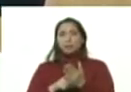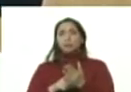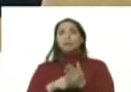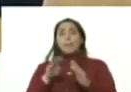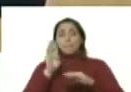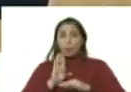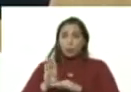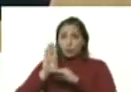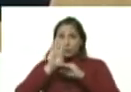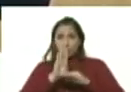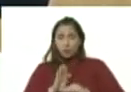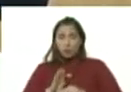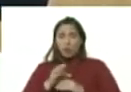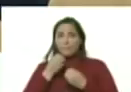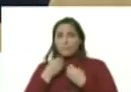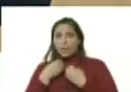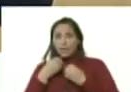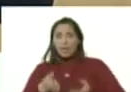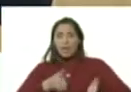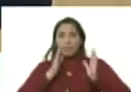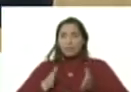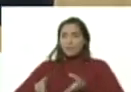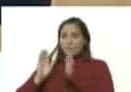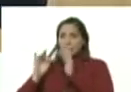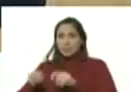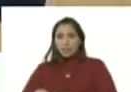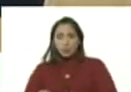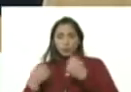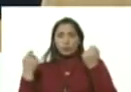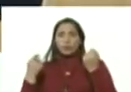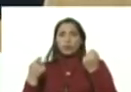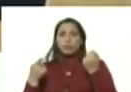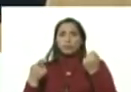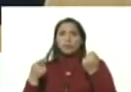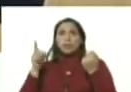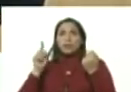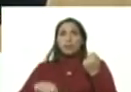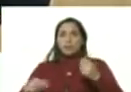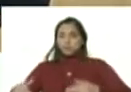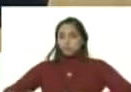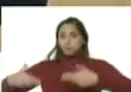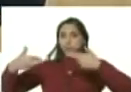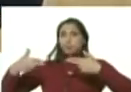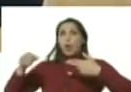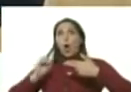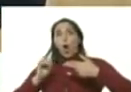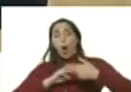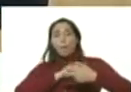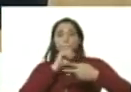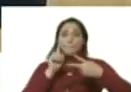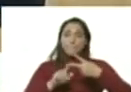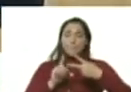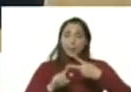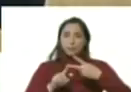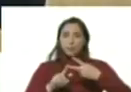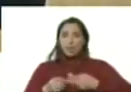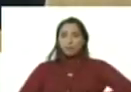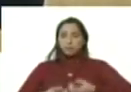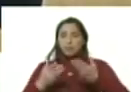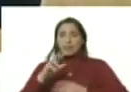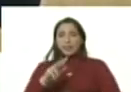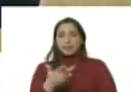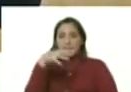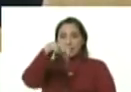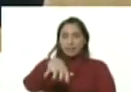protección de los bienes y los edificios en caso de ruptura, incluso durante un conflicto armado, el literal B, que era otorgarle a un tercer estado